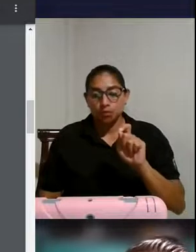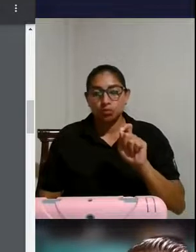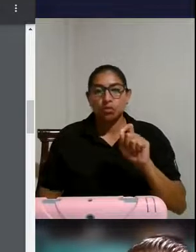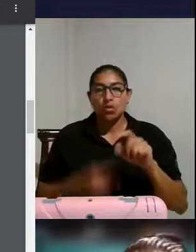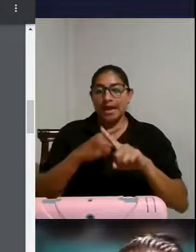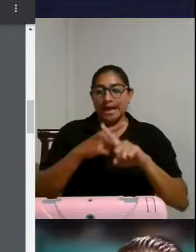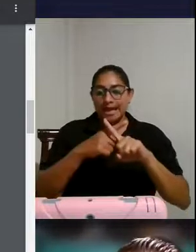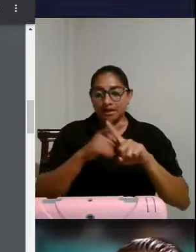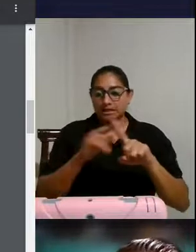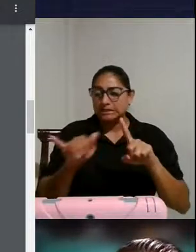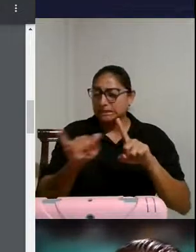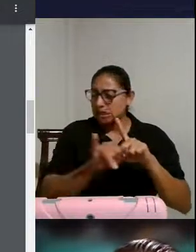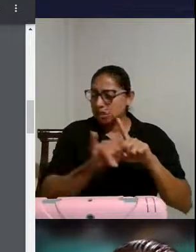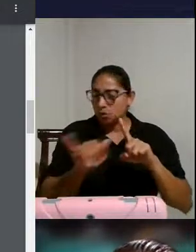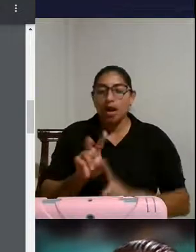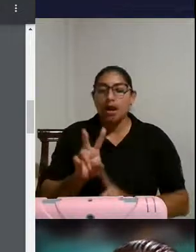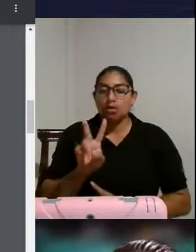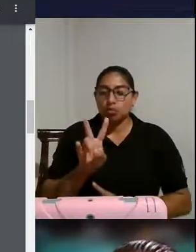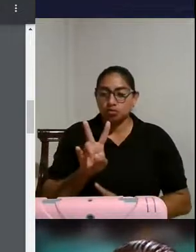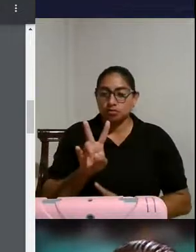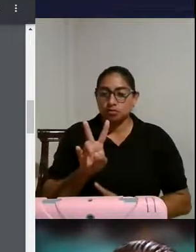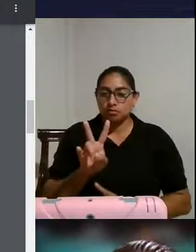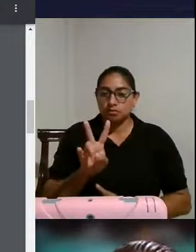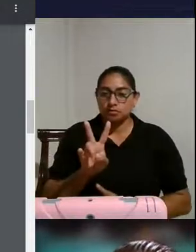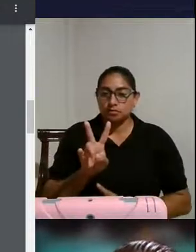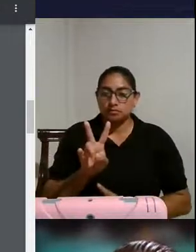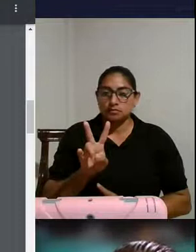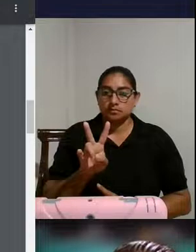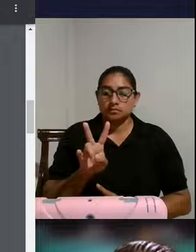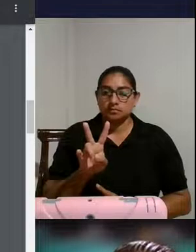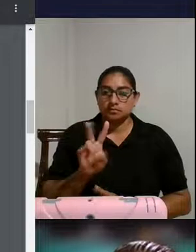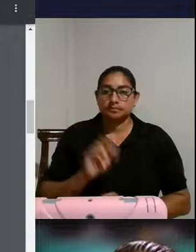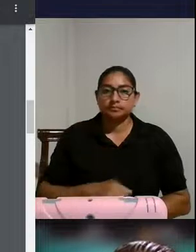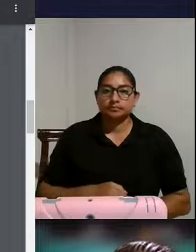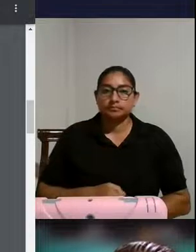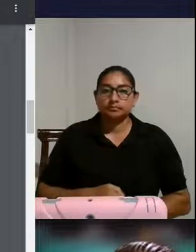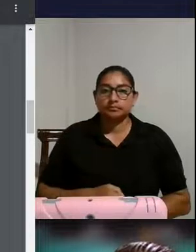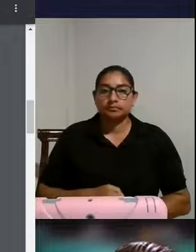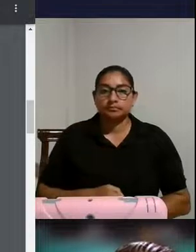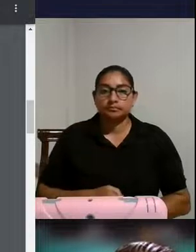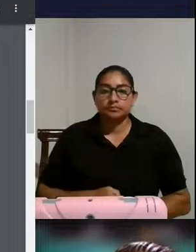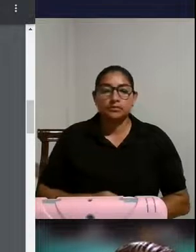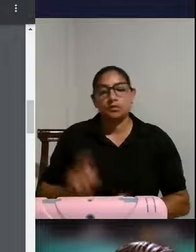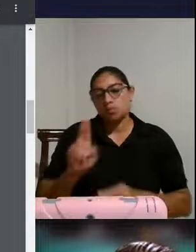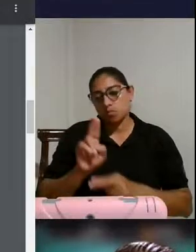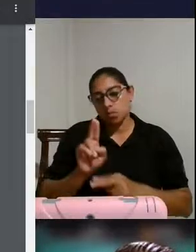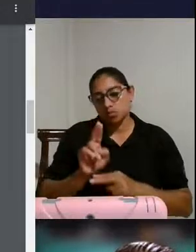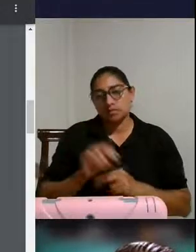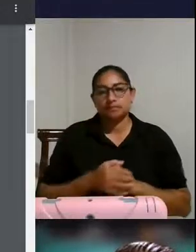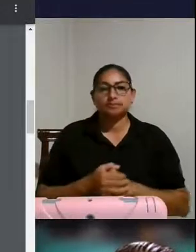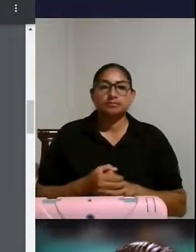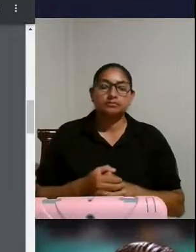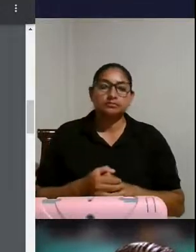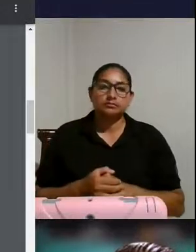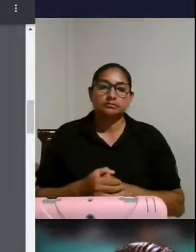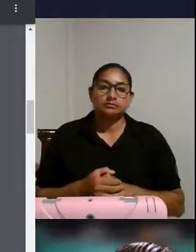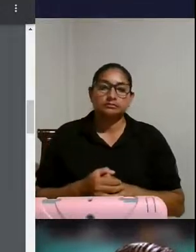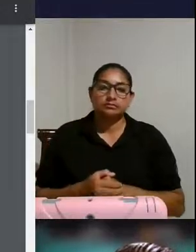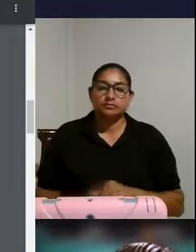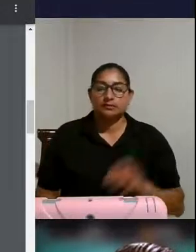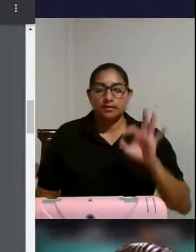es igual a 2. Y lo hacemos por medio del límite, que era lo que decía, f de